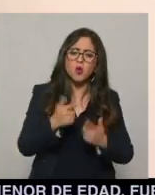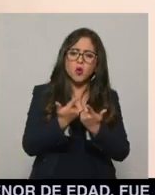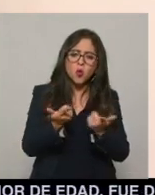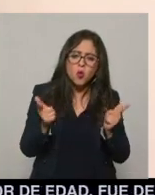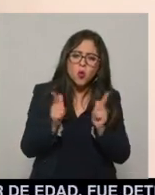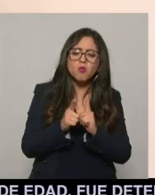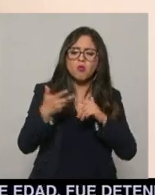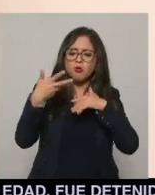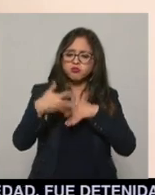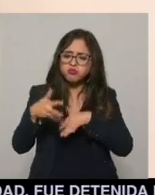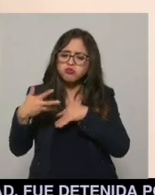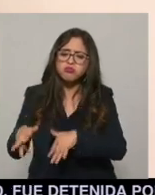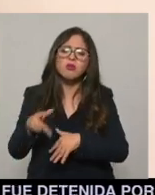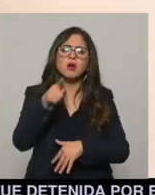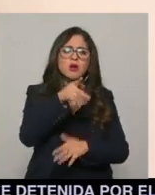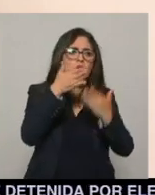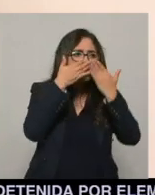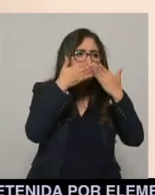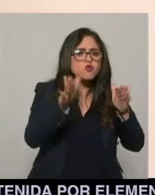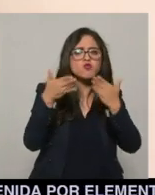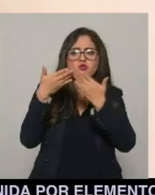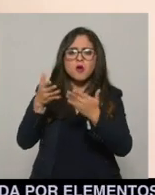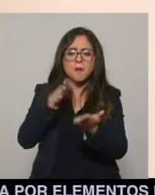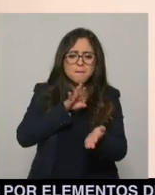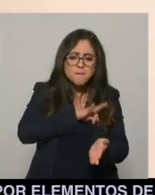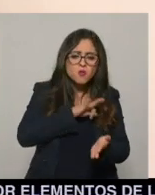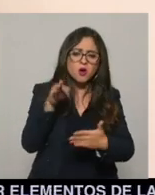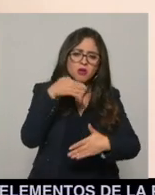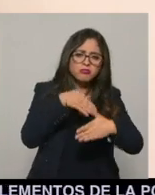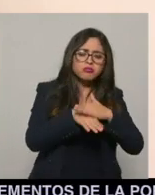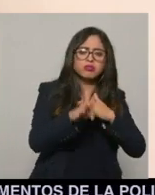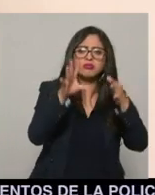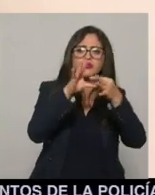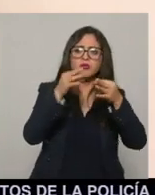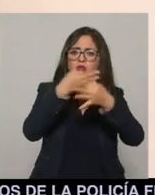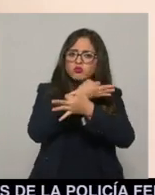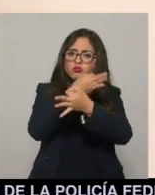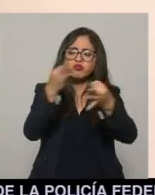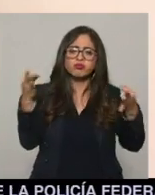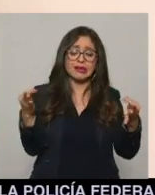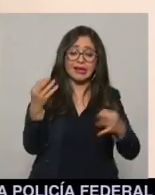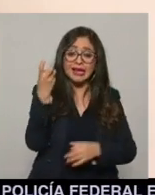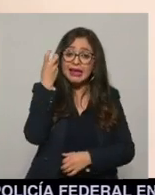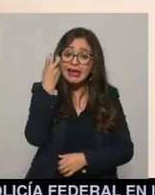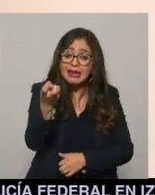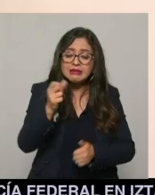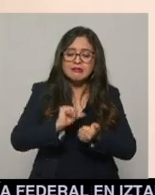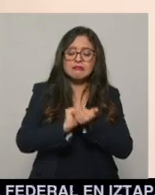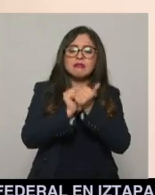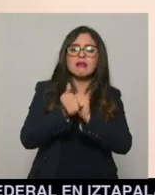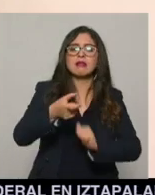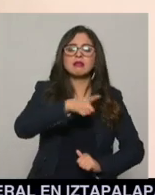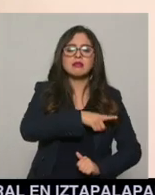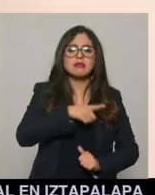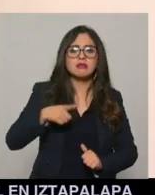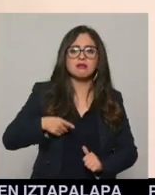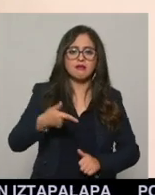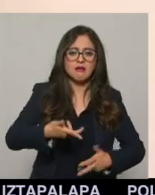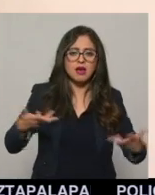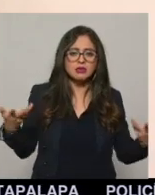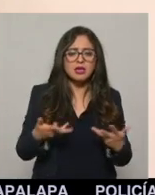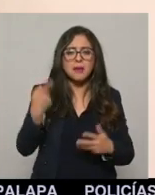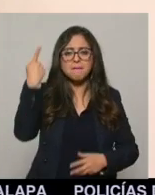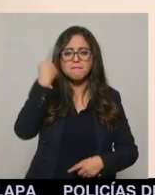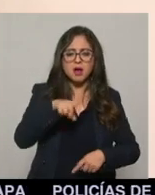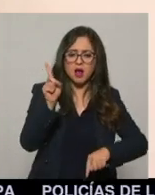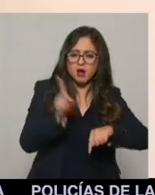medios y que este es el movimiento que se tiene que realizar para depurar.